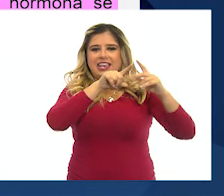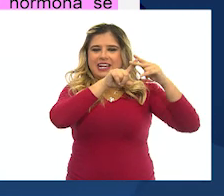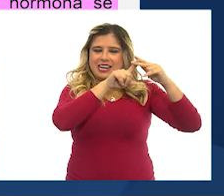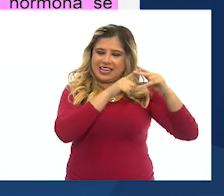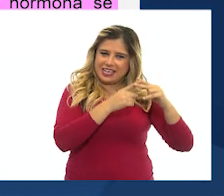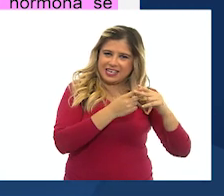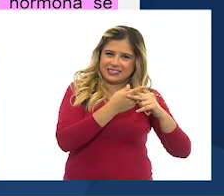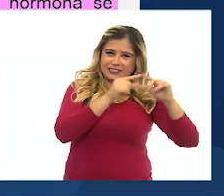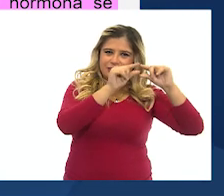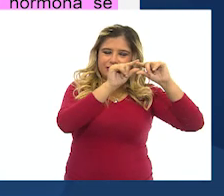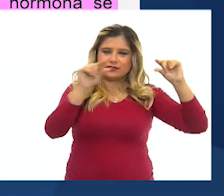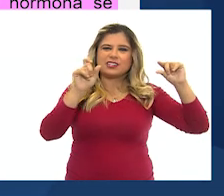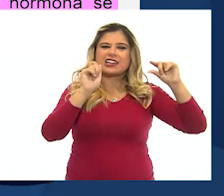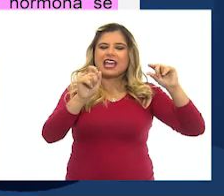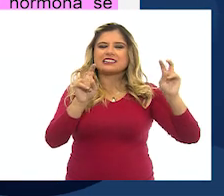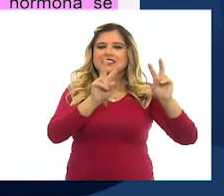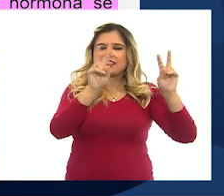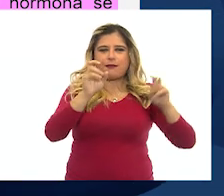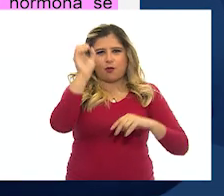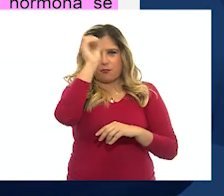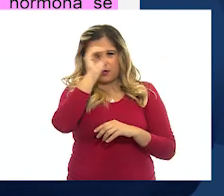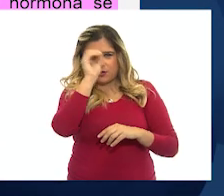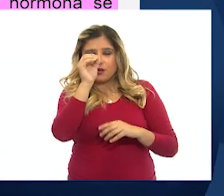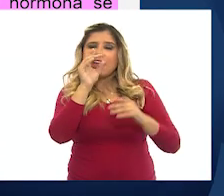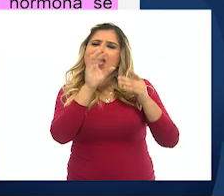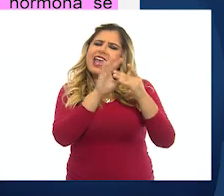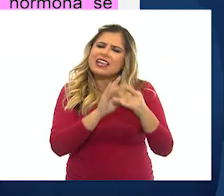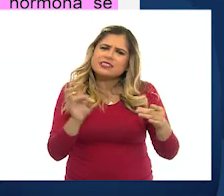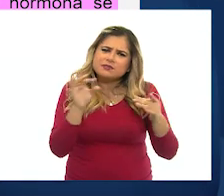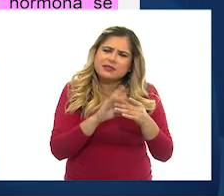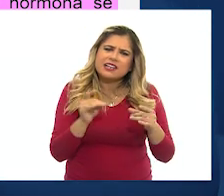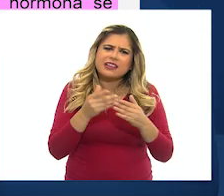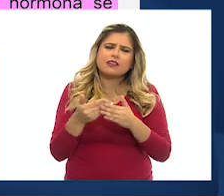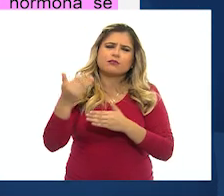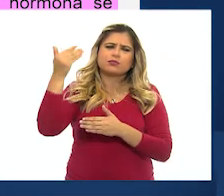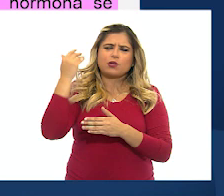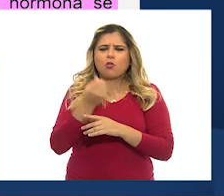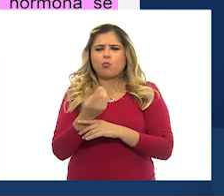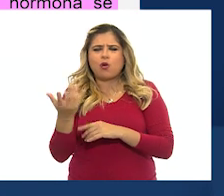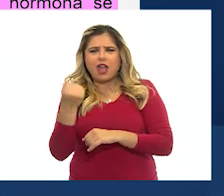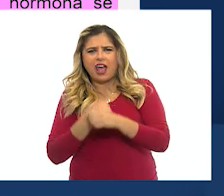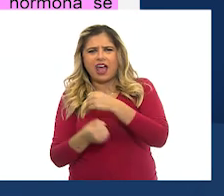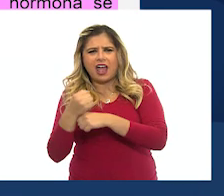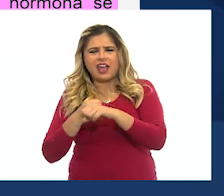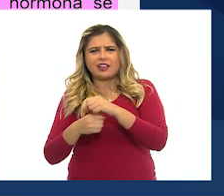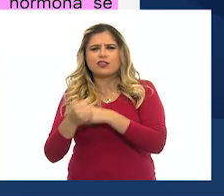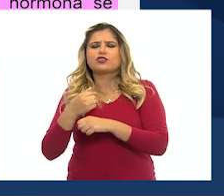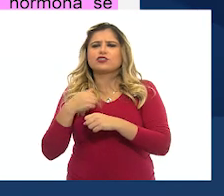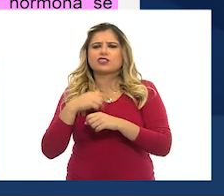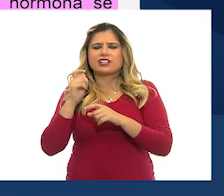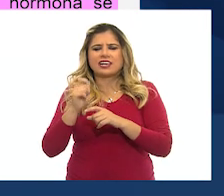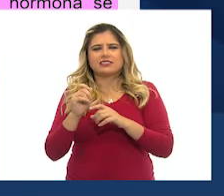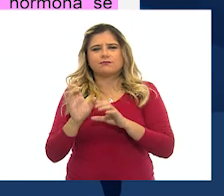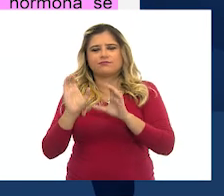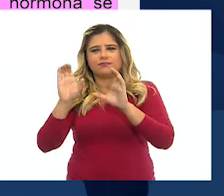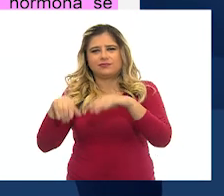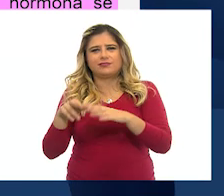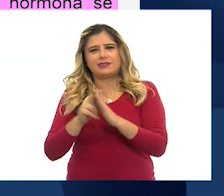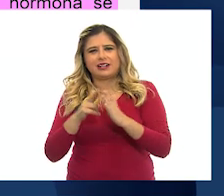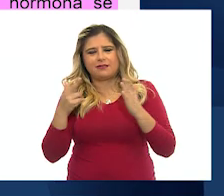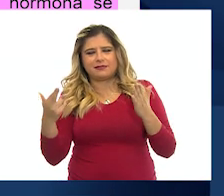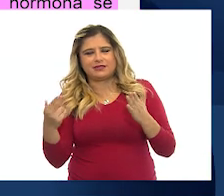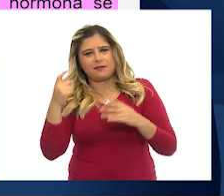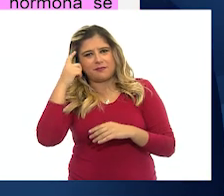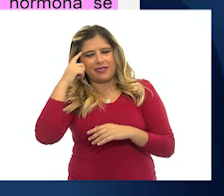donde el autor contextualiza su opinión, explicando que desde hace unos años pues soy suscriptor y entusiasta lector de Mente